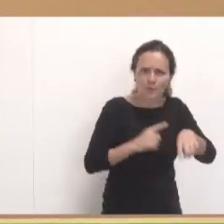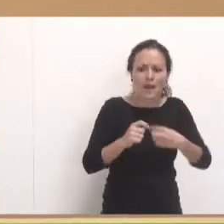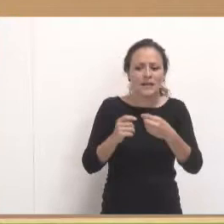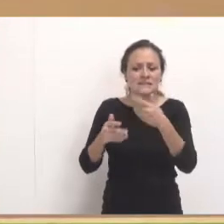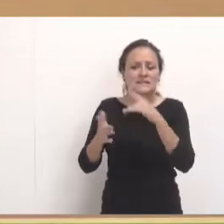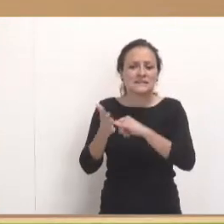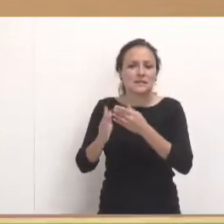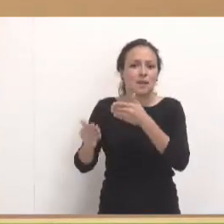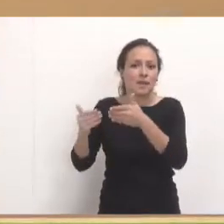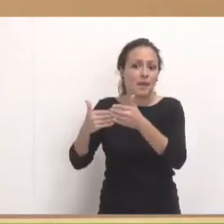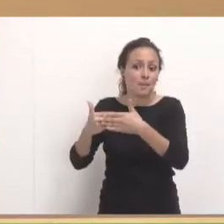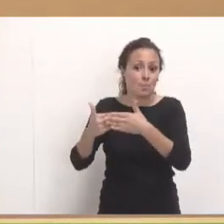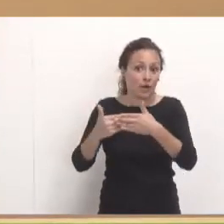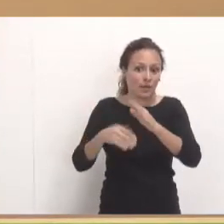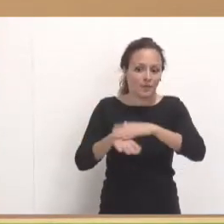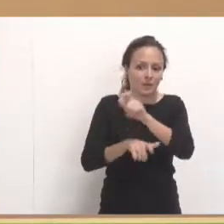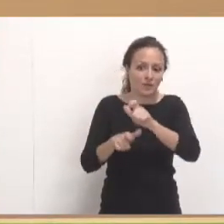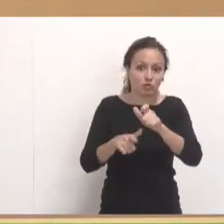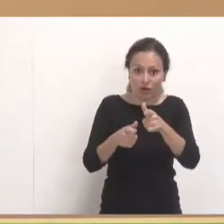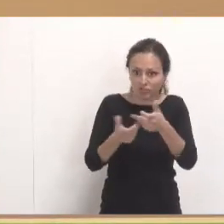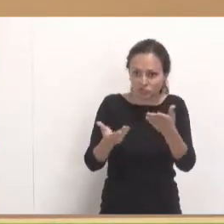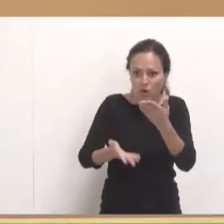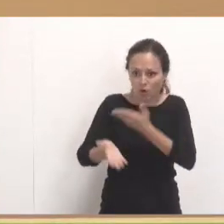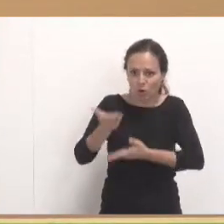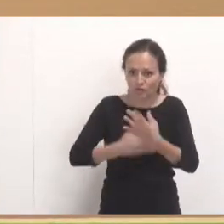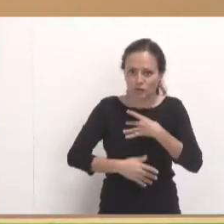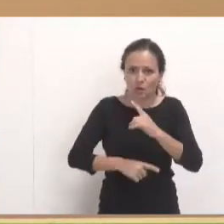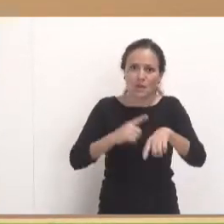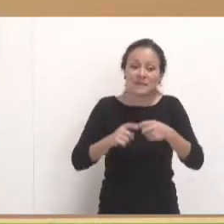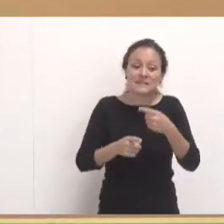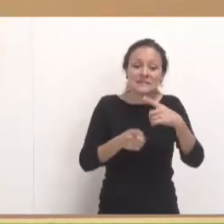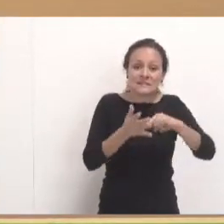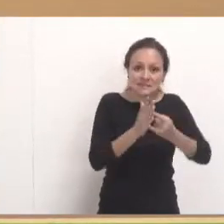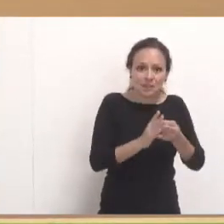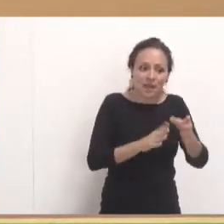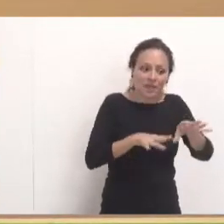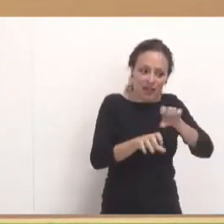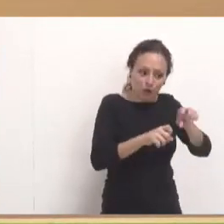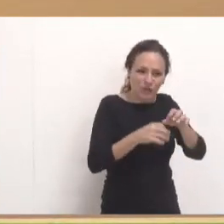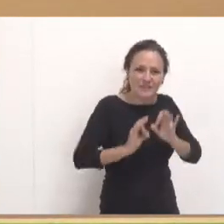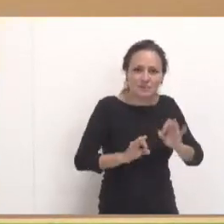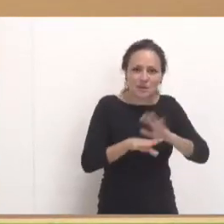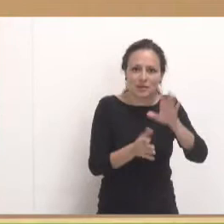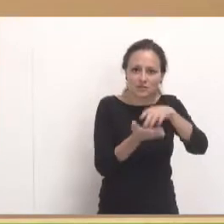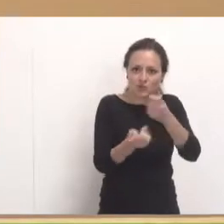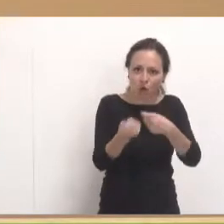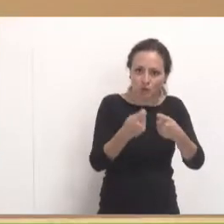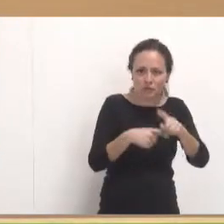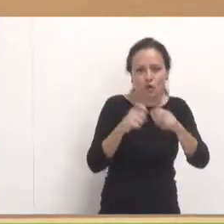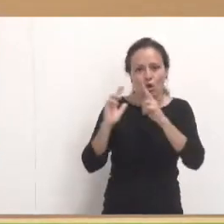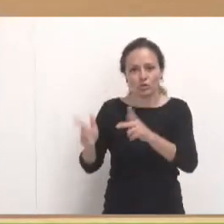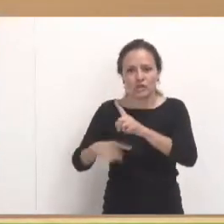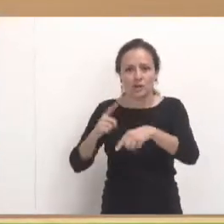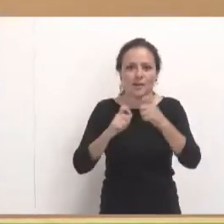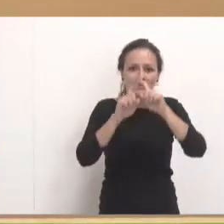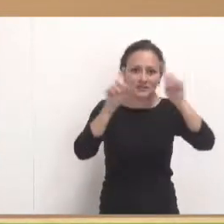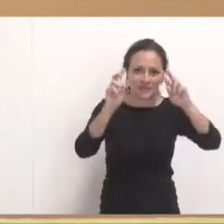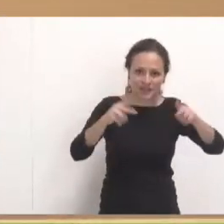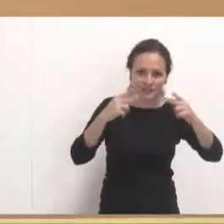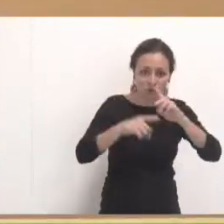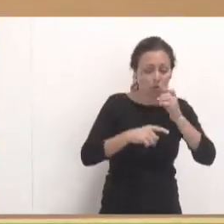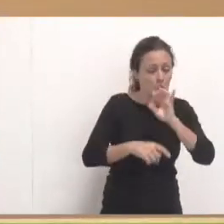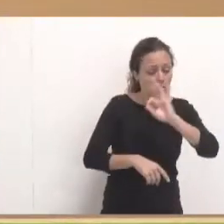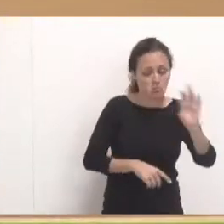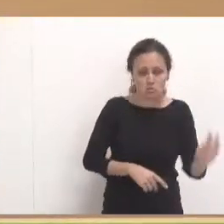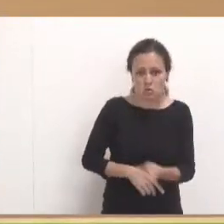mayor implicación y colaboración ciudadana, sistemas de recogida especial en establecimientos comerciales, hoteleros y de restauración, o cualesquiera